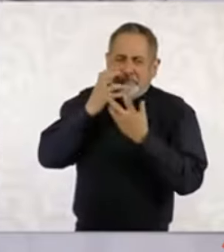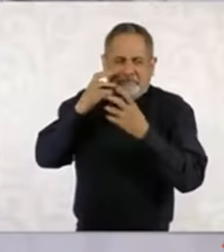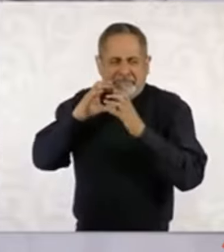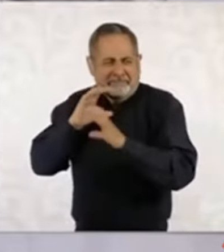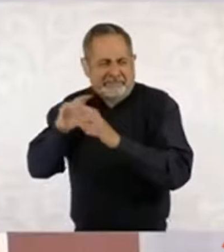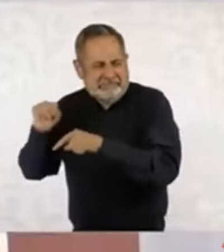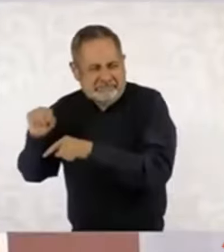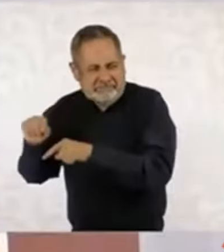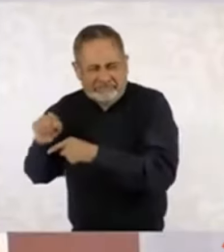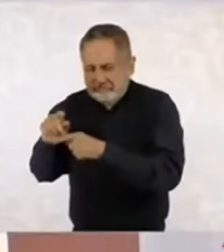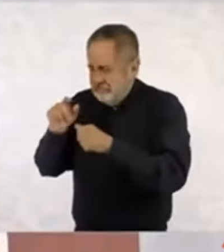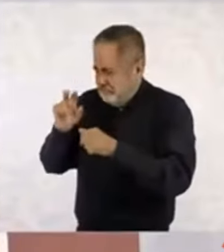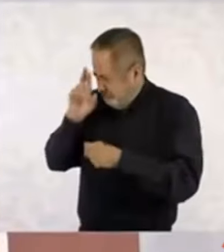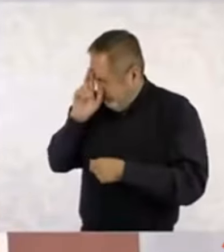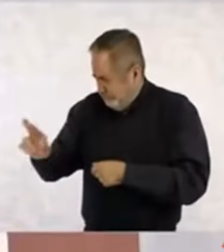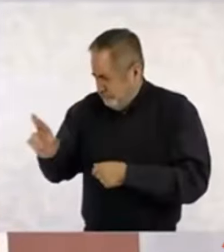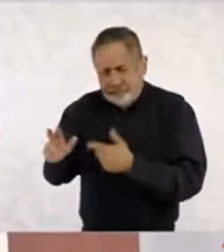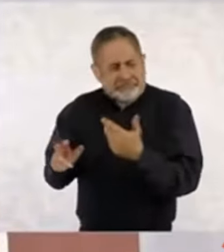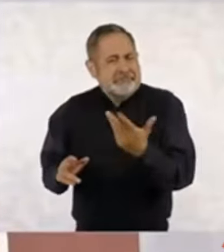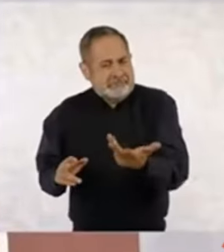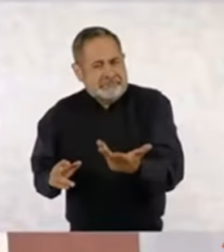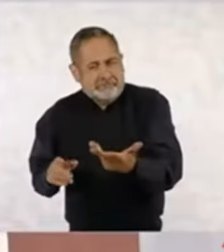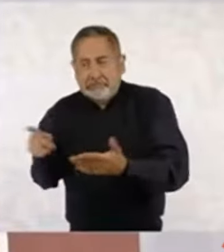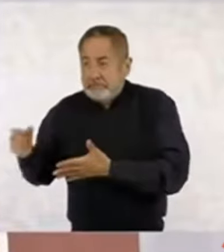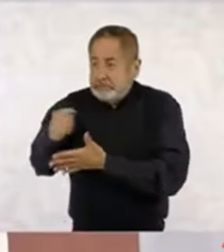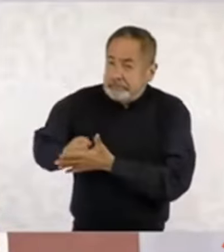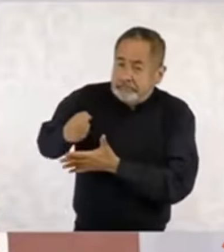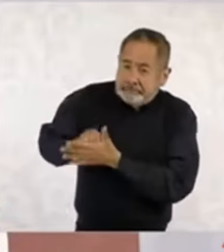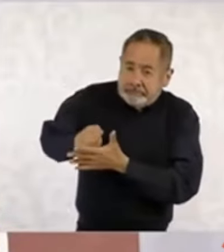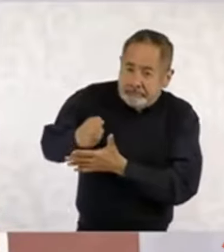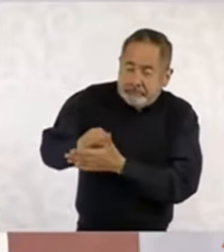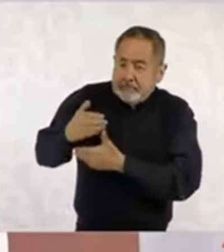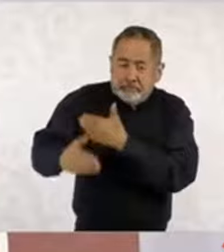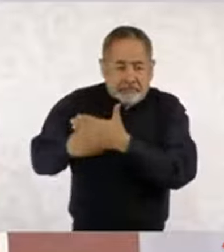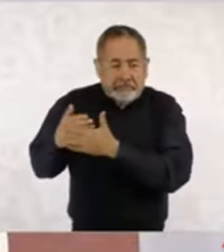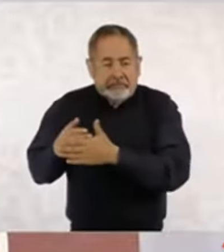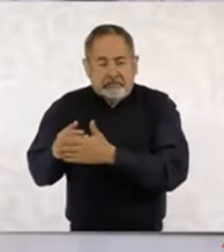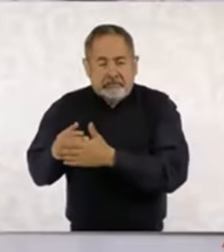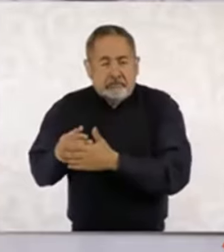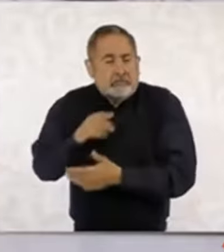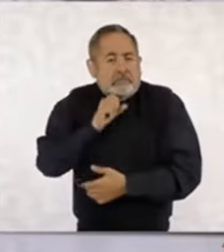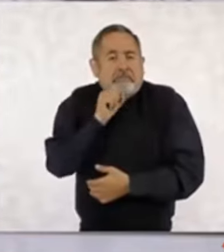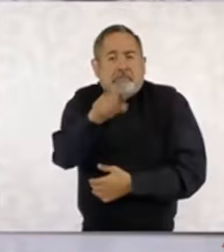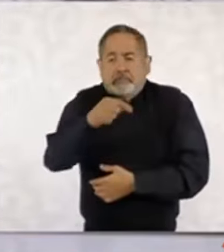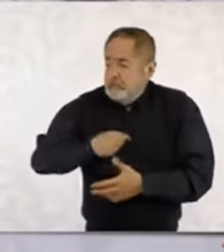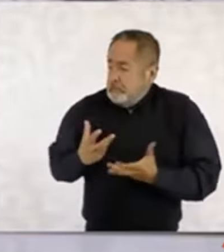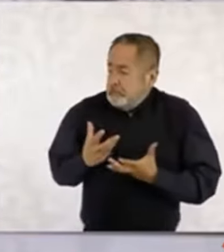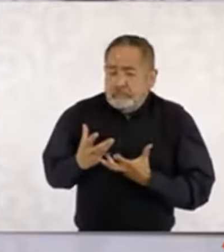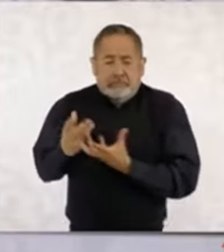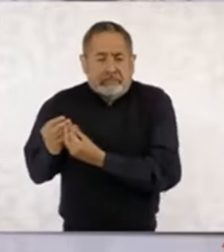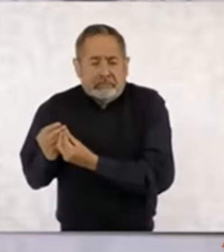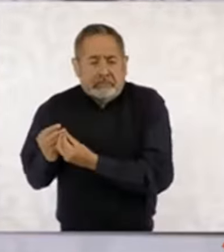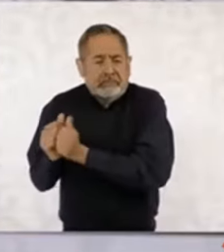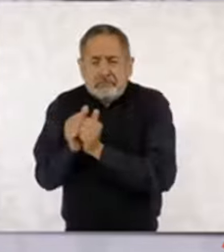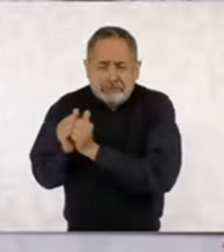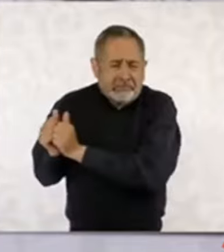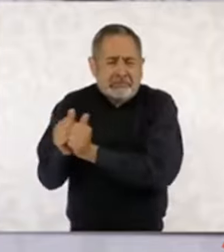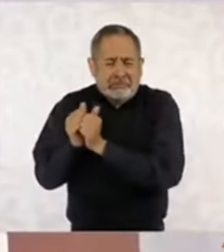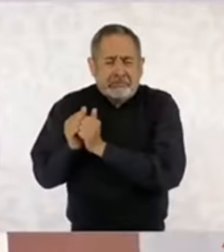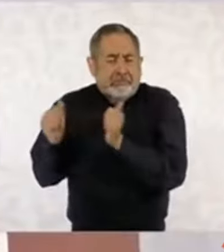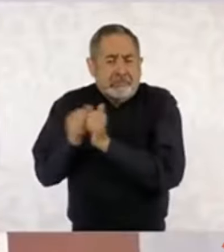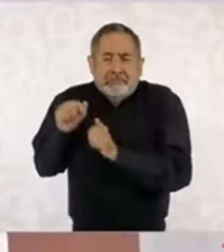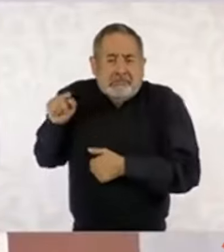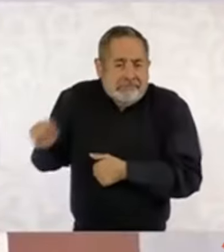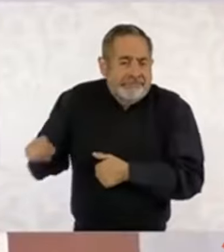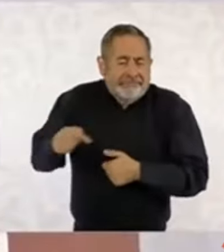el periodo de lucha y de la presidencia? Somos parte del mismo movimiento. Y por